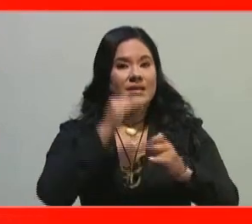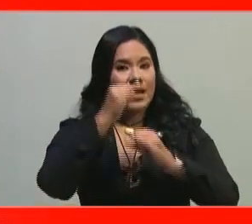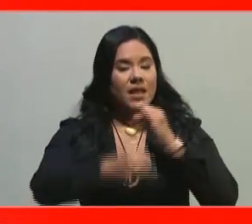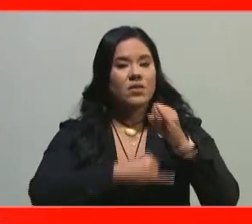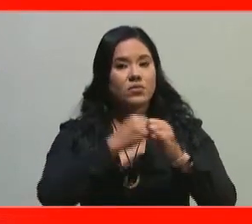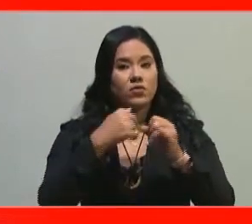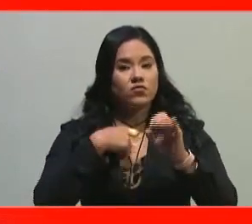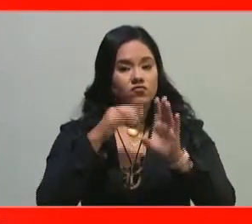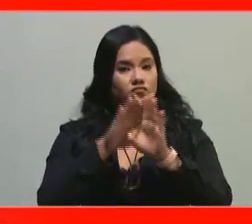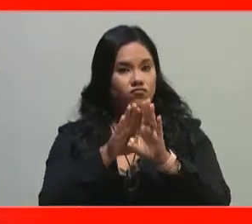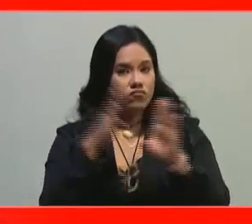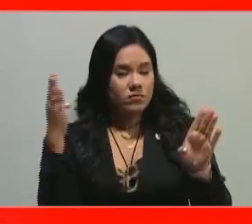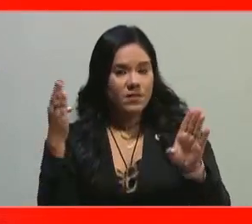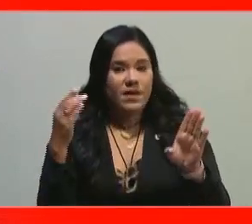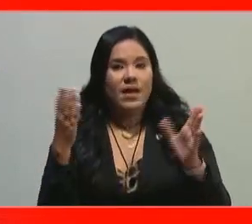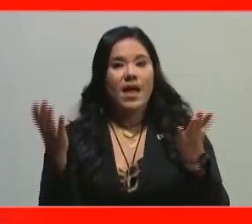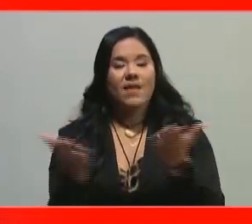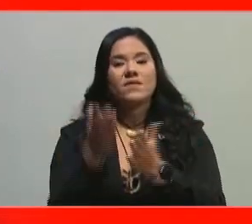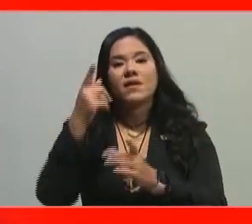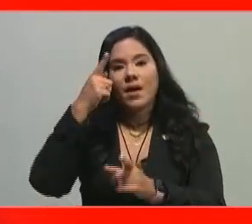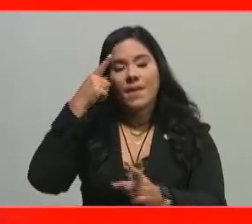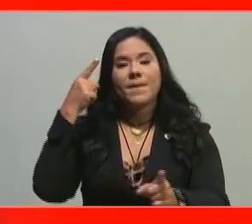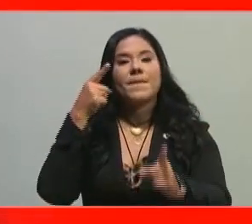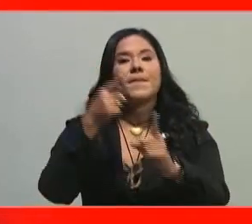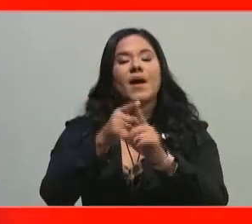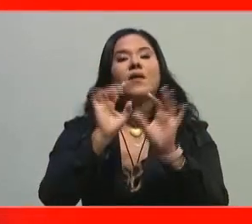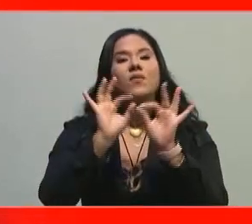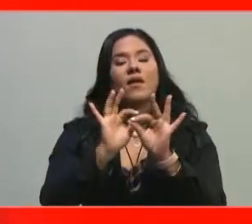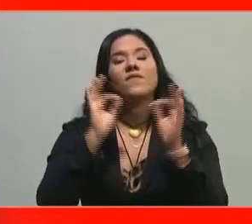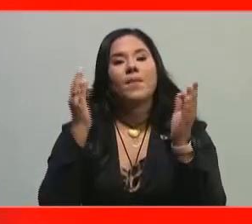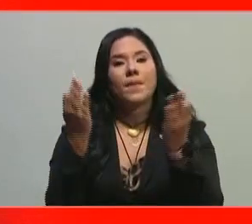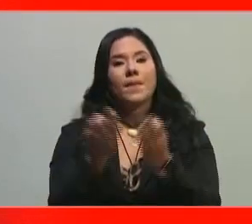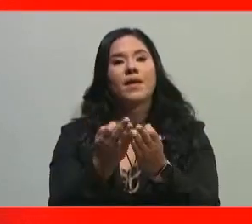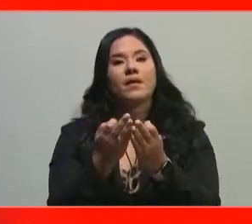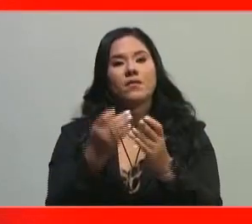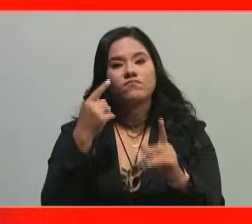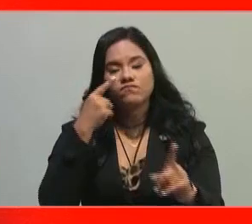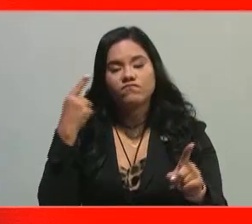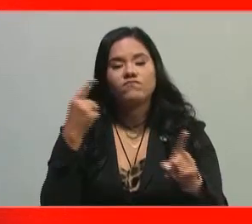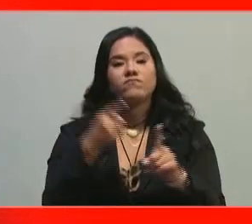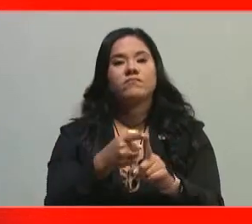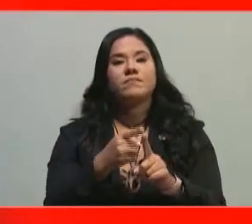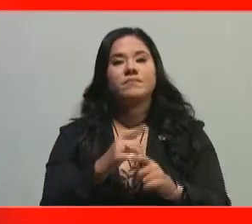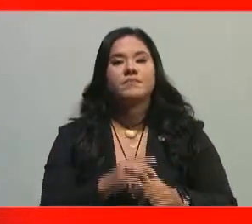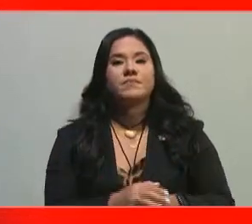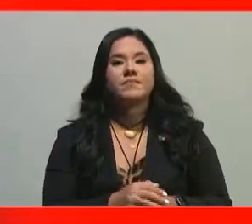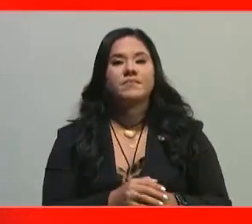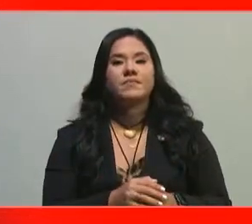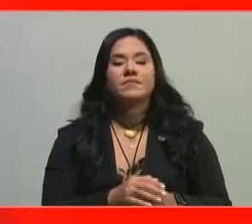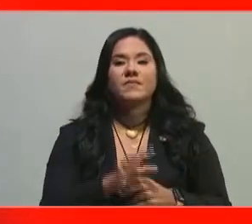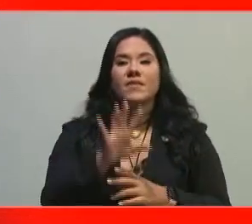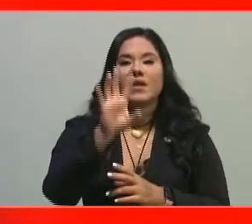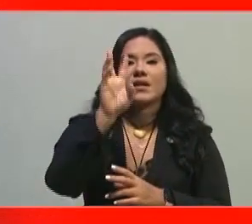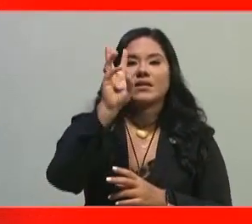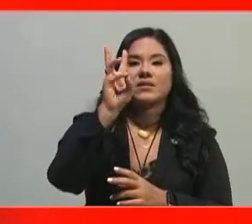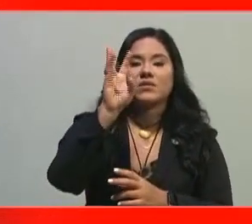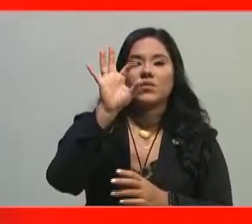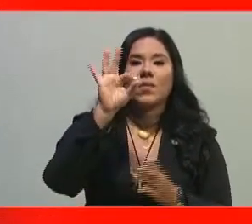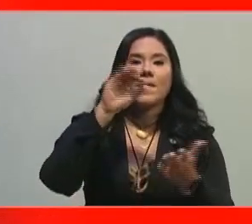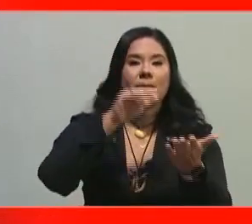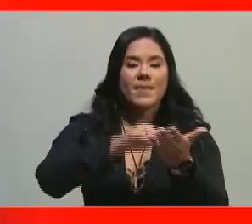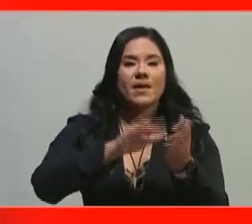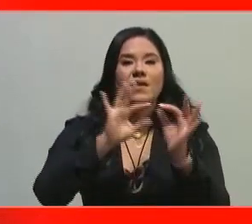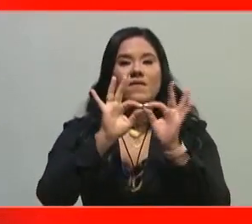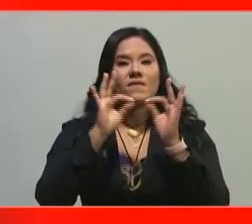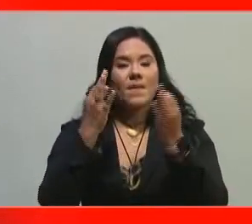institución había un impacto a familias en estado de vulnerable de 9000 familias